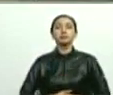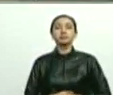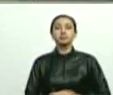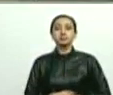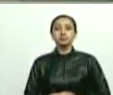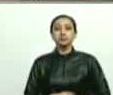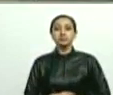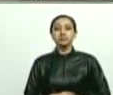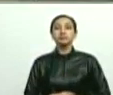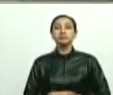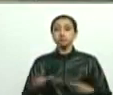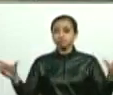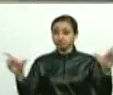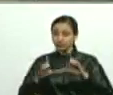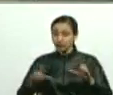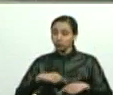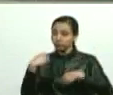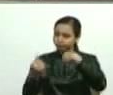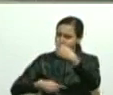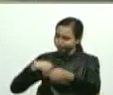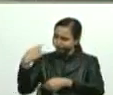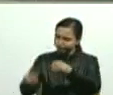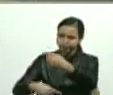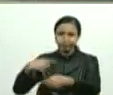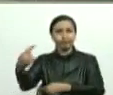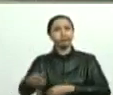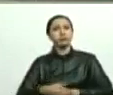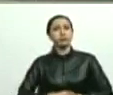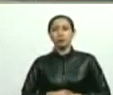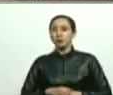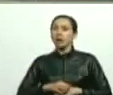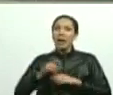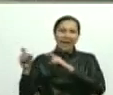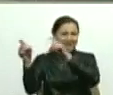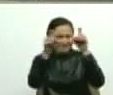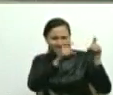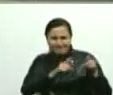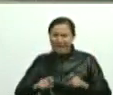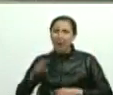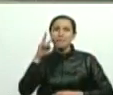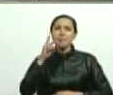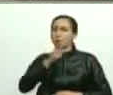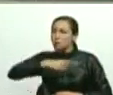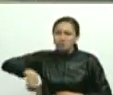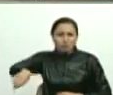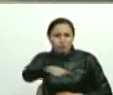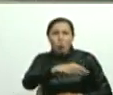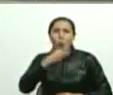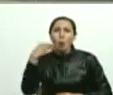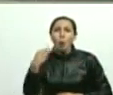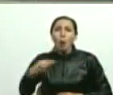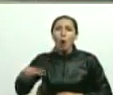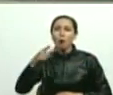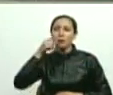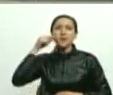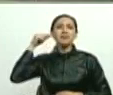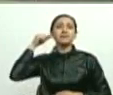Eso hay que transmitirlo de generación en generación. Yo siempre que los veo a ustedes, muchachos, muchachas,